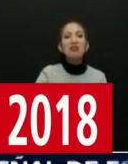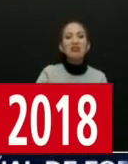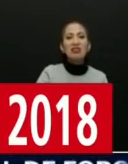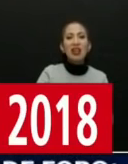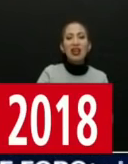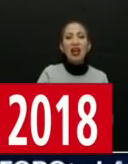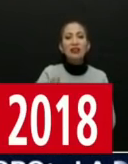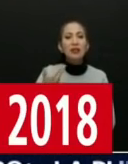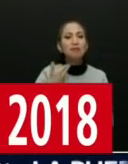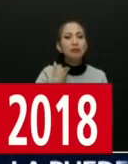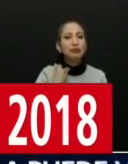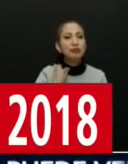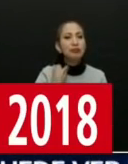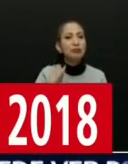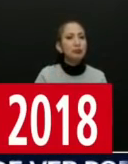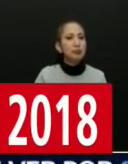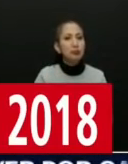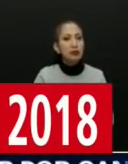el asesinato.